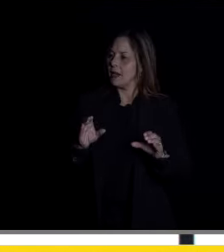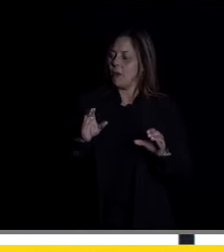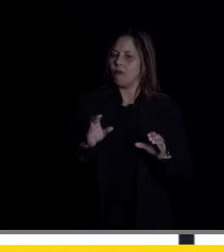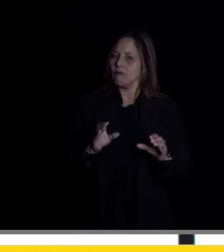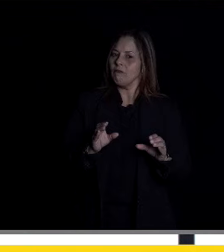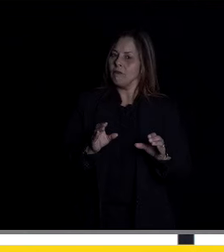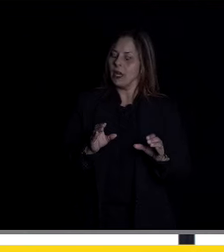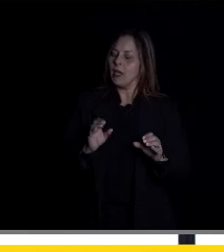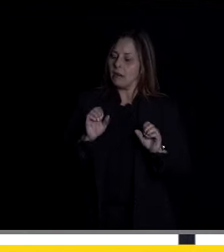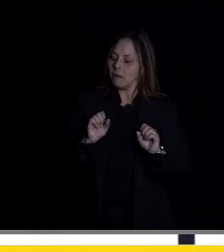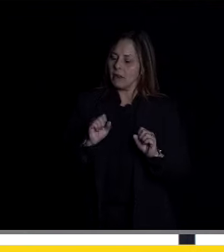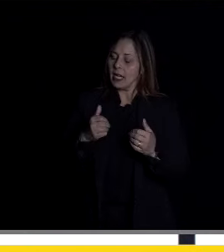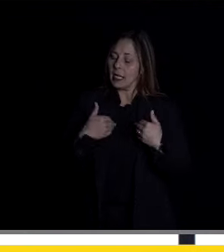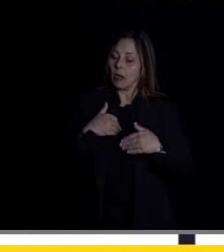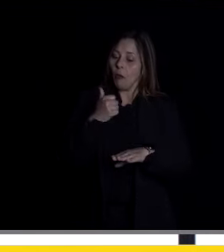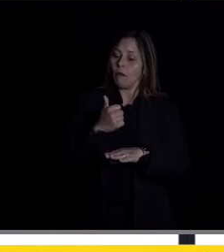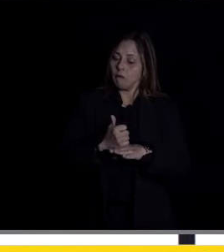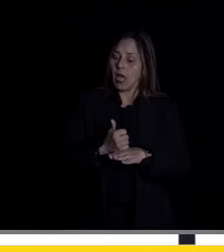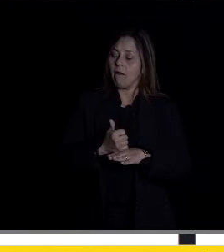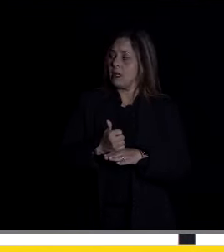estables. En el año fiscal